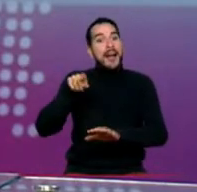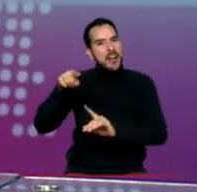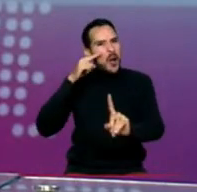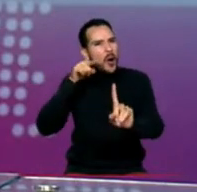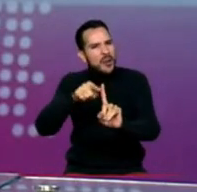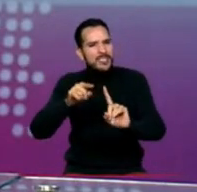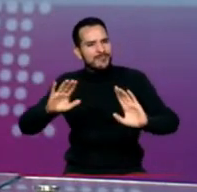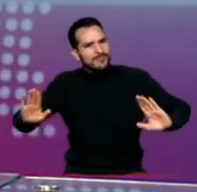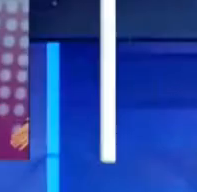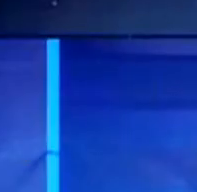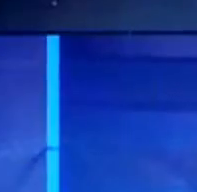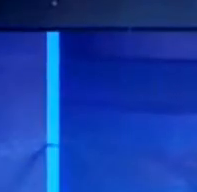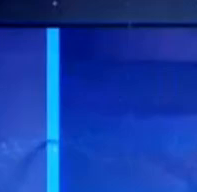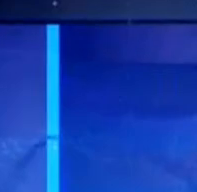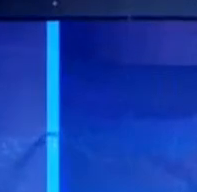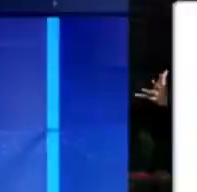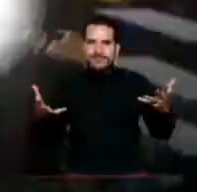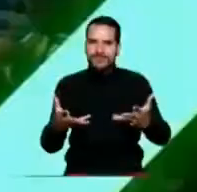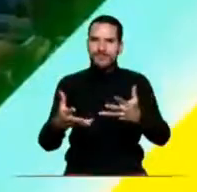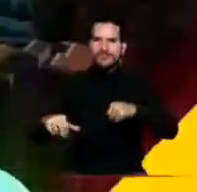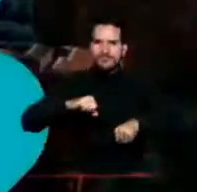región.